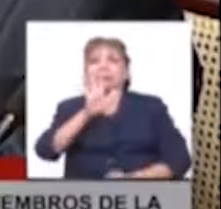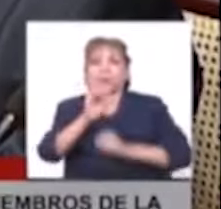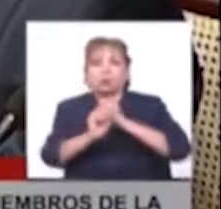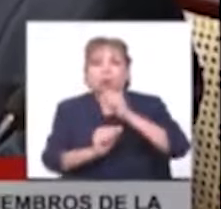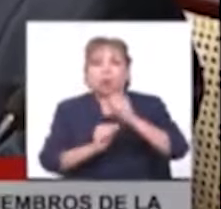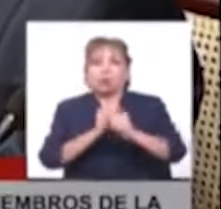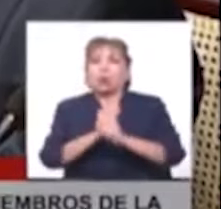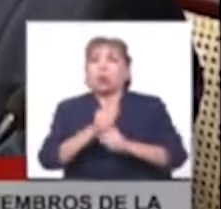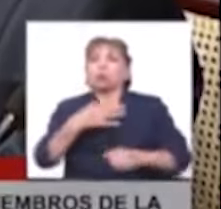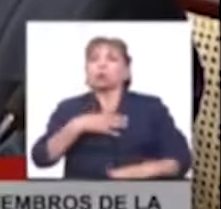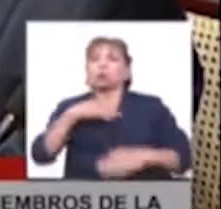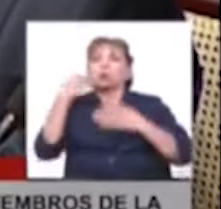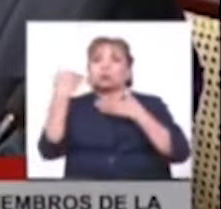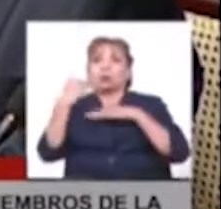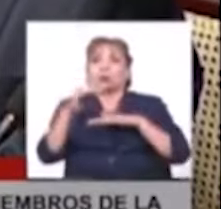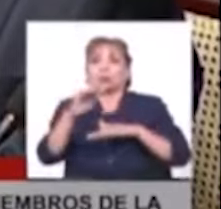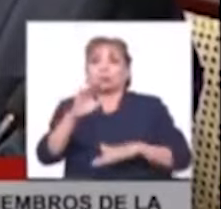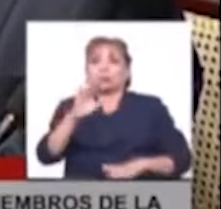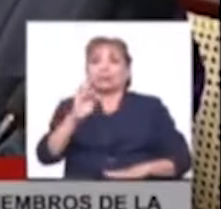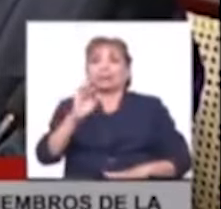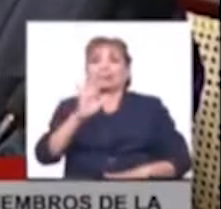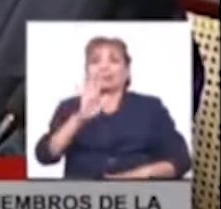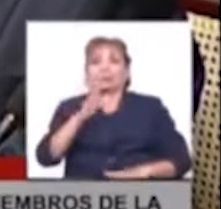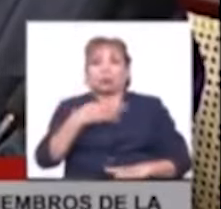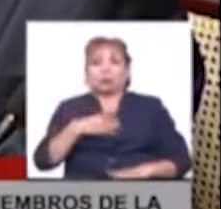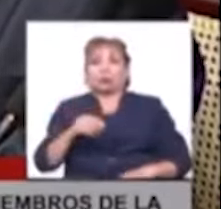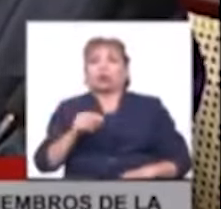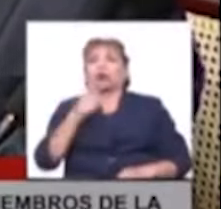a todos por lo que hizo una sola persona.